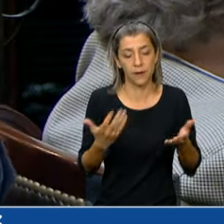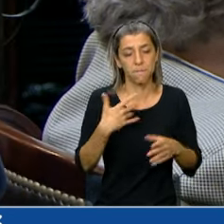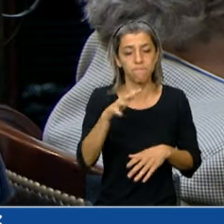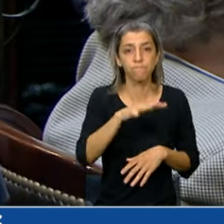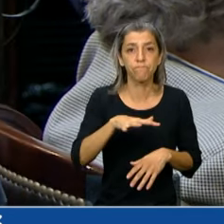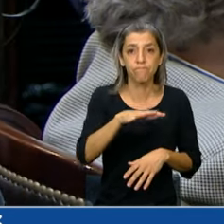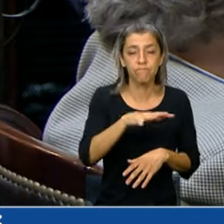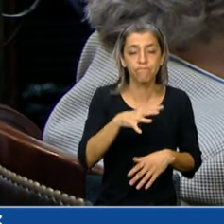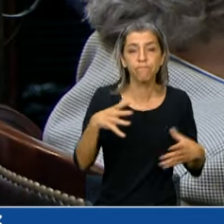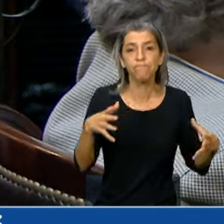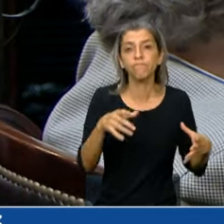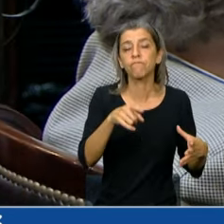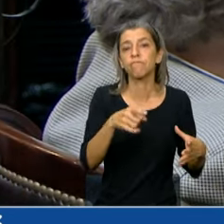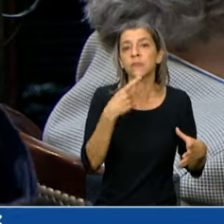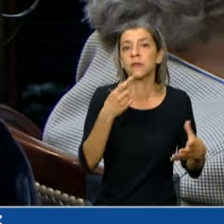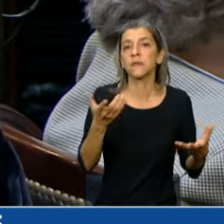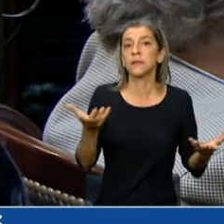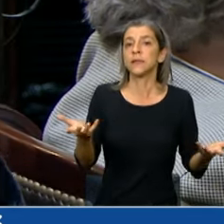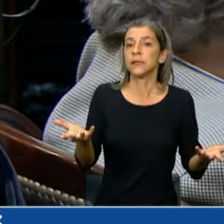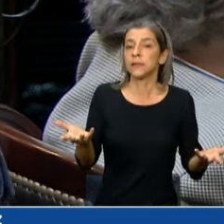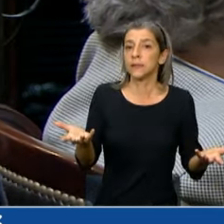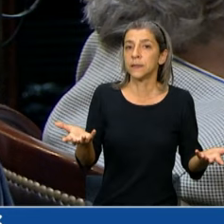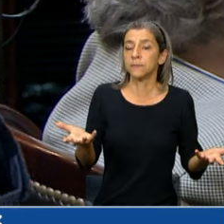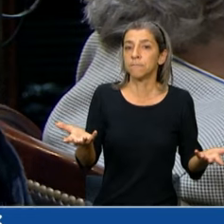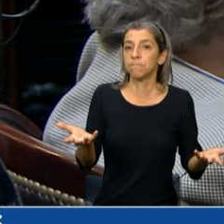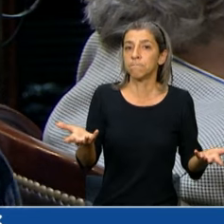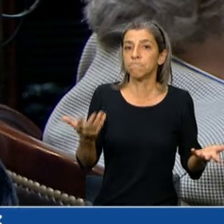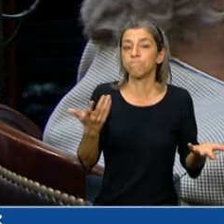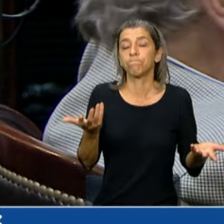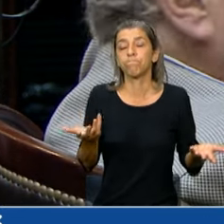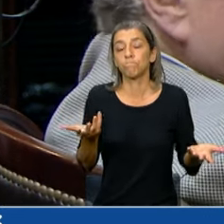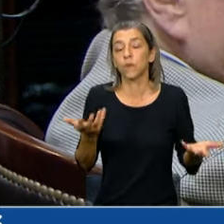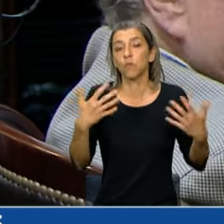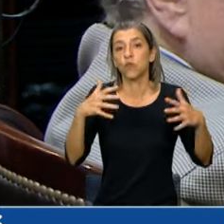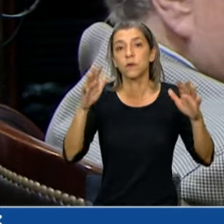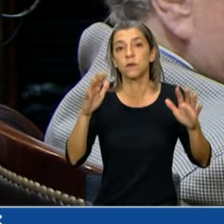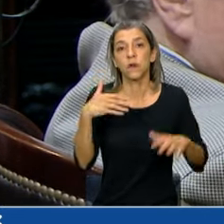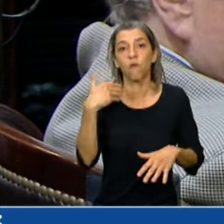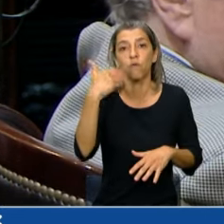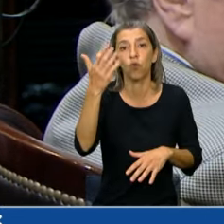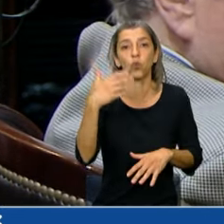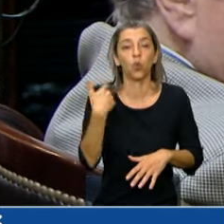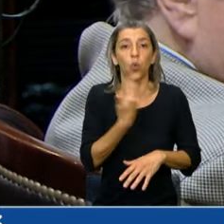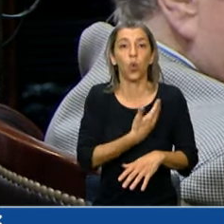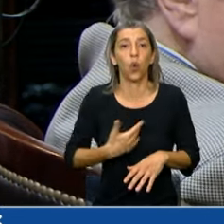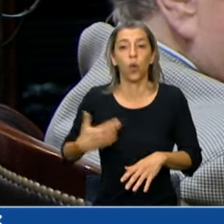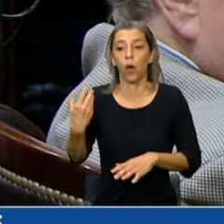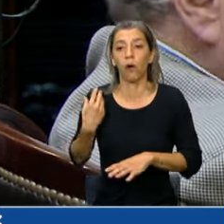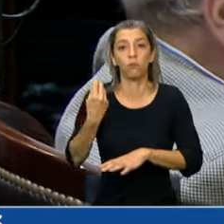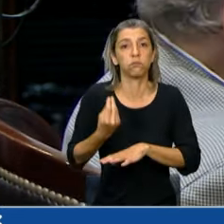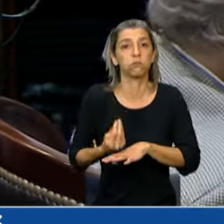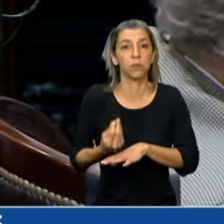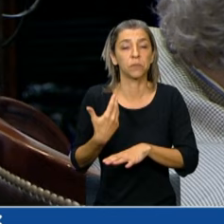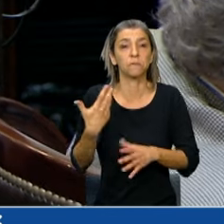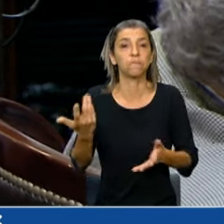pregunta si queda expuesto a que de buenas a primeras aparezca Un gobierno Que decida